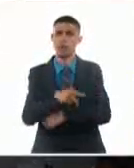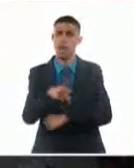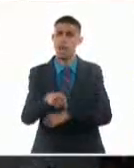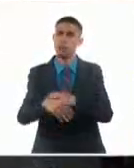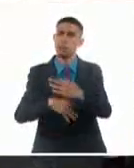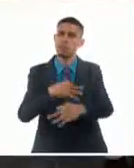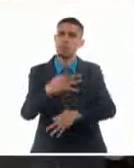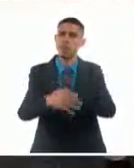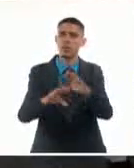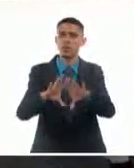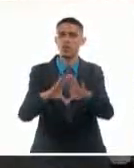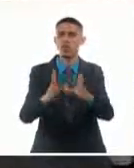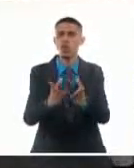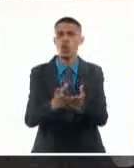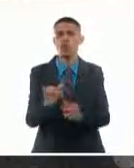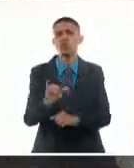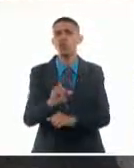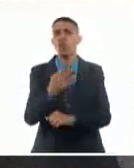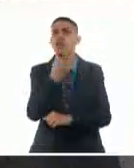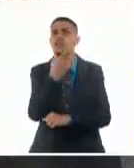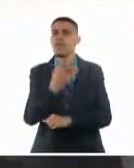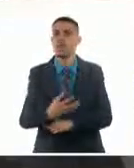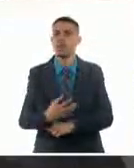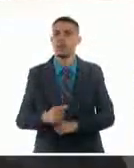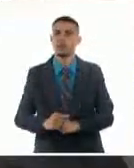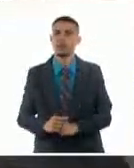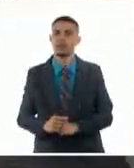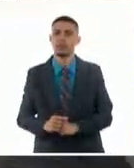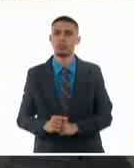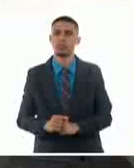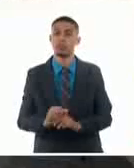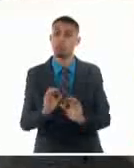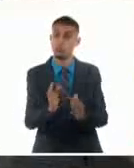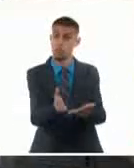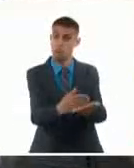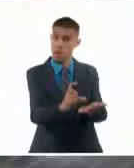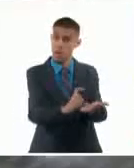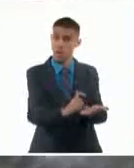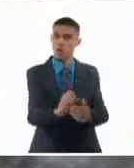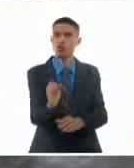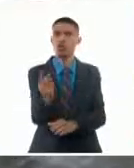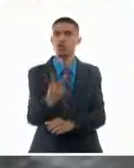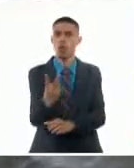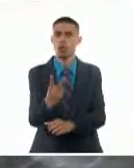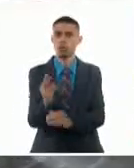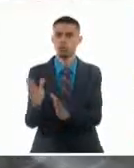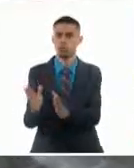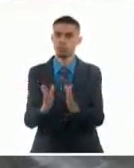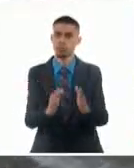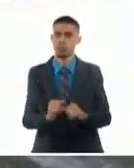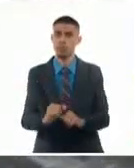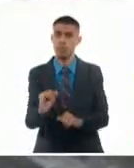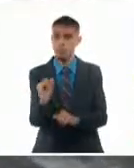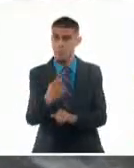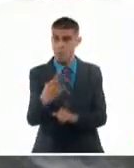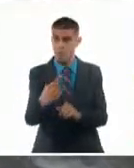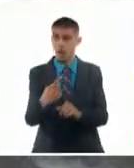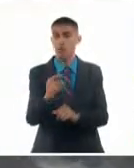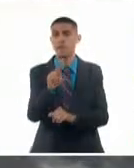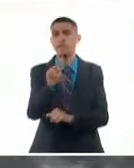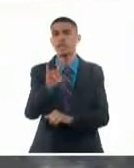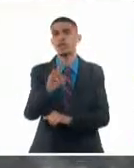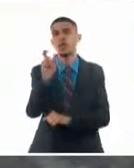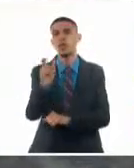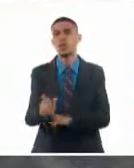lo humano y lo épico de Fidel Castro Ruz. El texto está dividido en dos partes. En la primera de ellas, 29